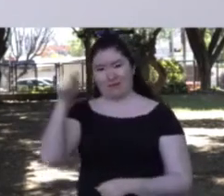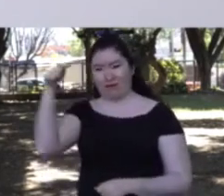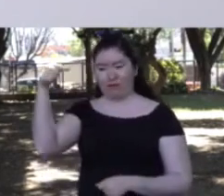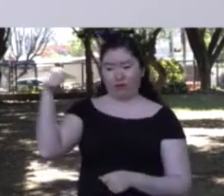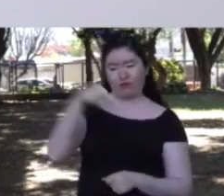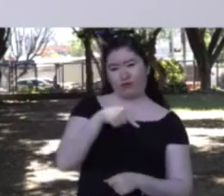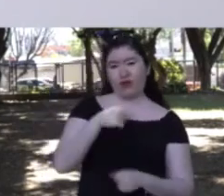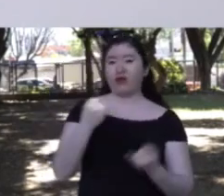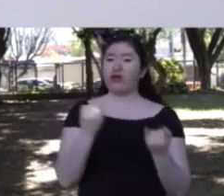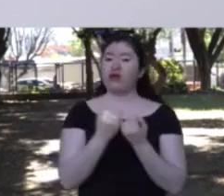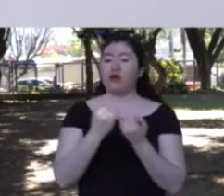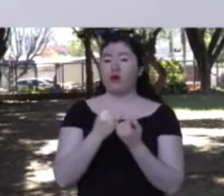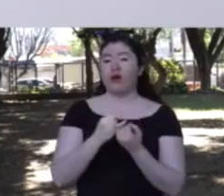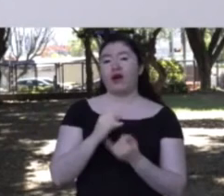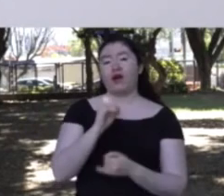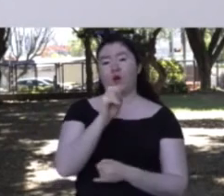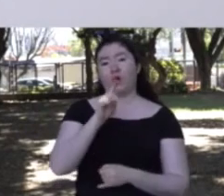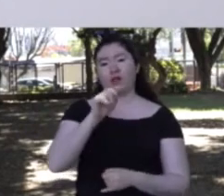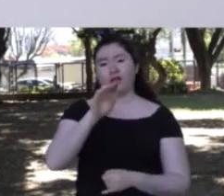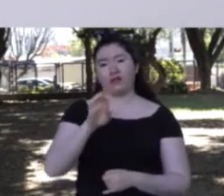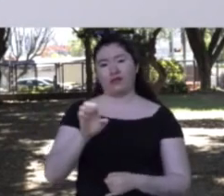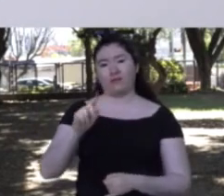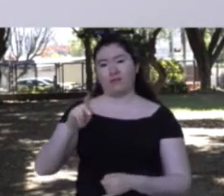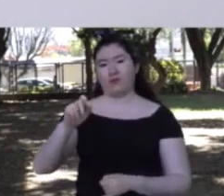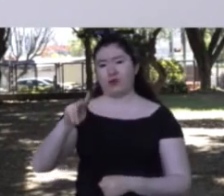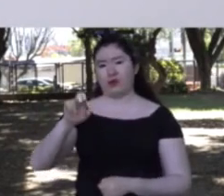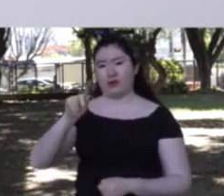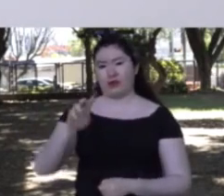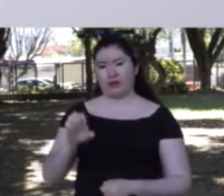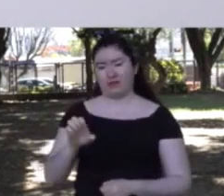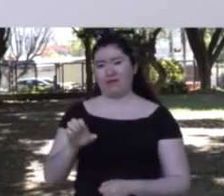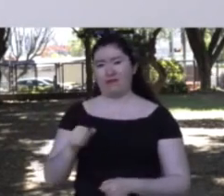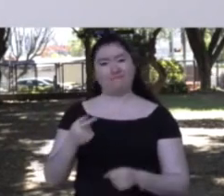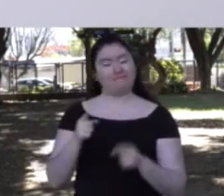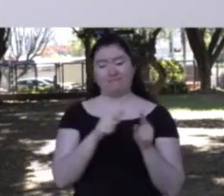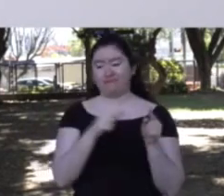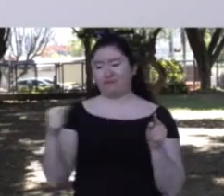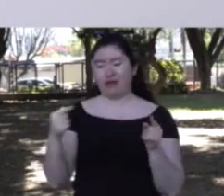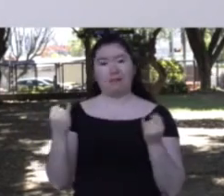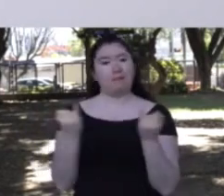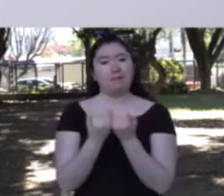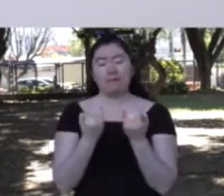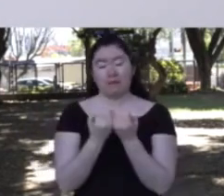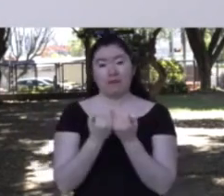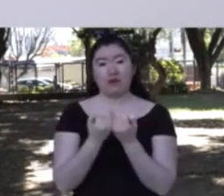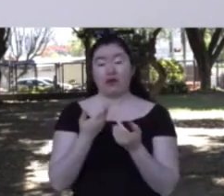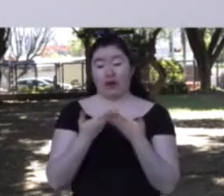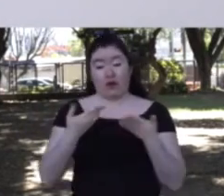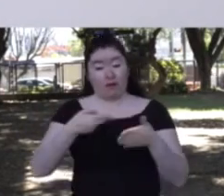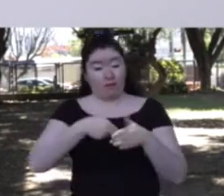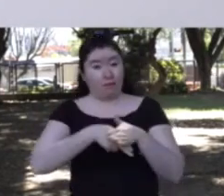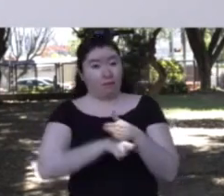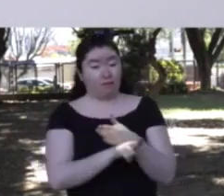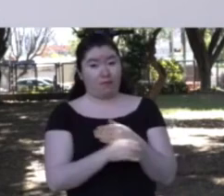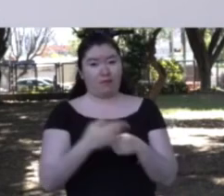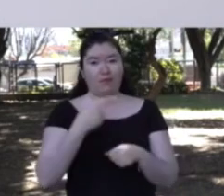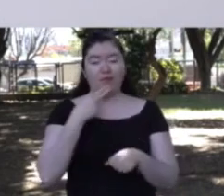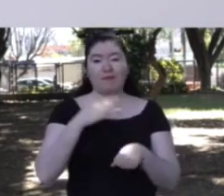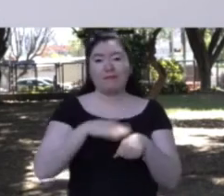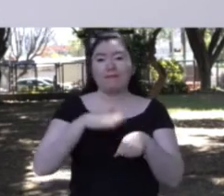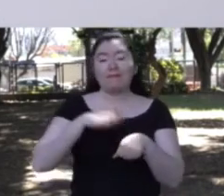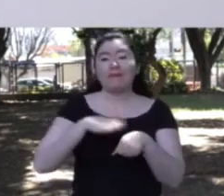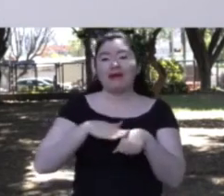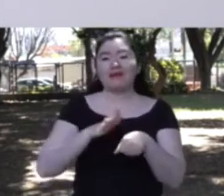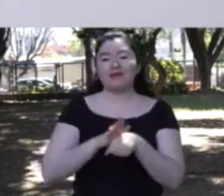Es decir, las líneas que cruzan las ciudades, que cruzan la traza urbana. El metro, las líneas que más pasajeros tienen, es la